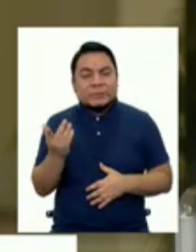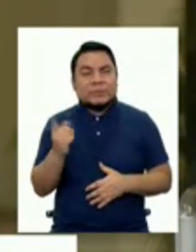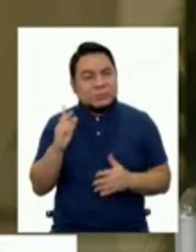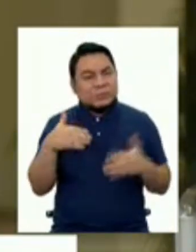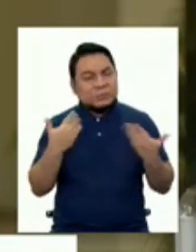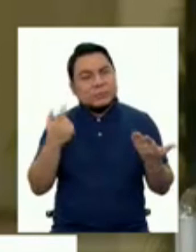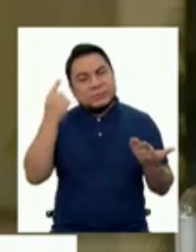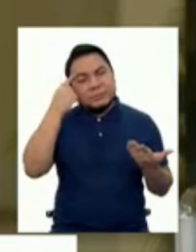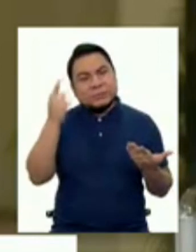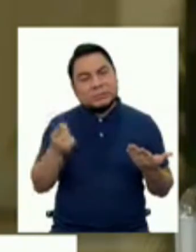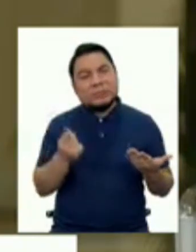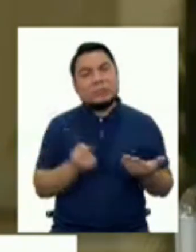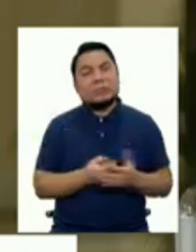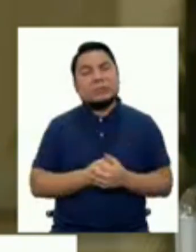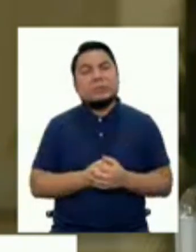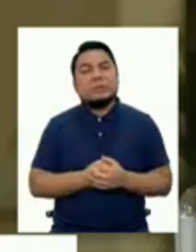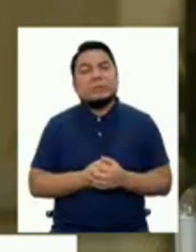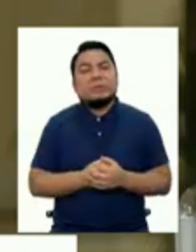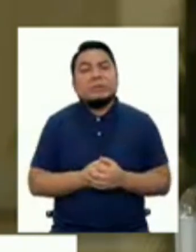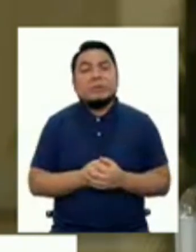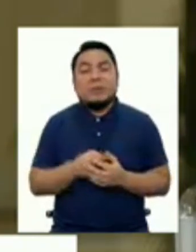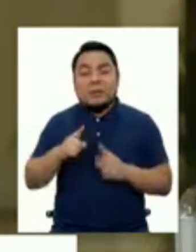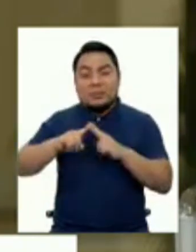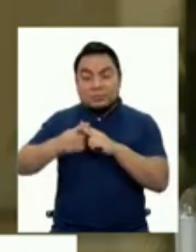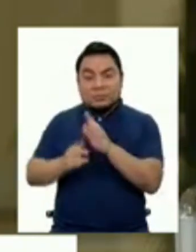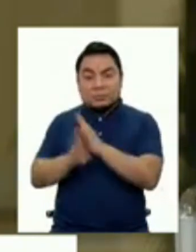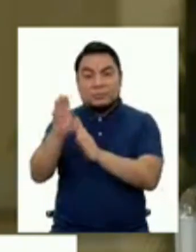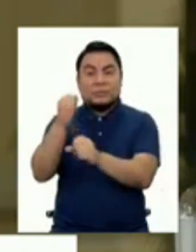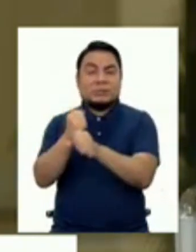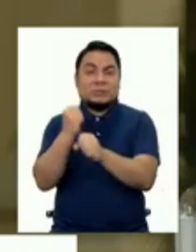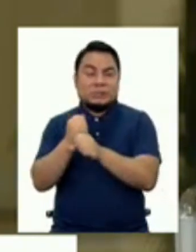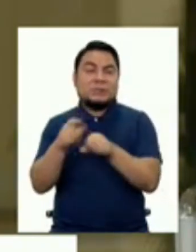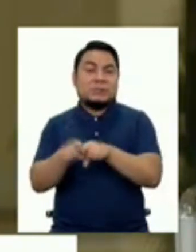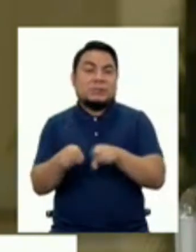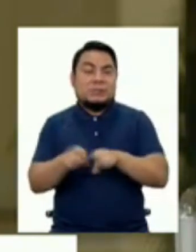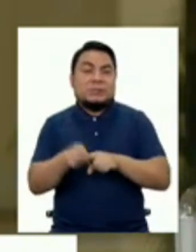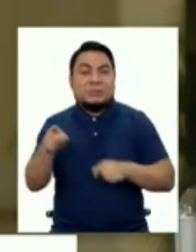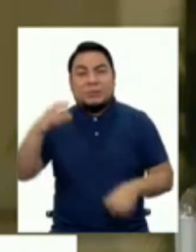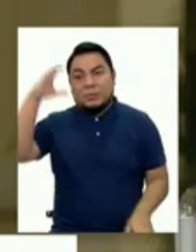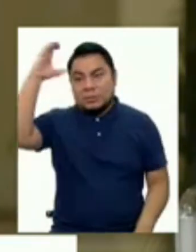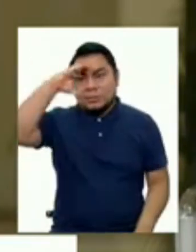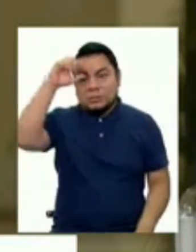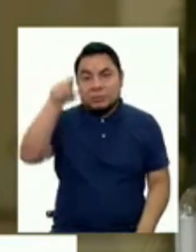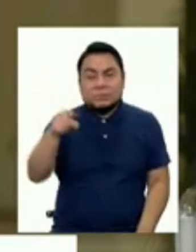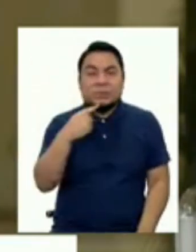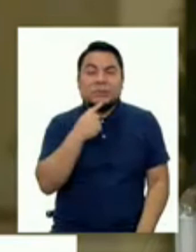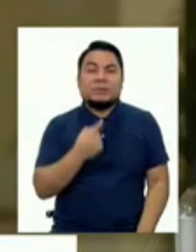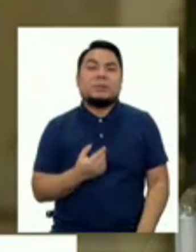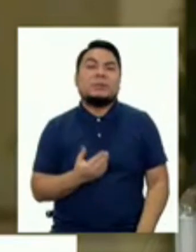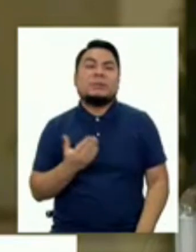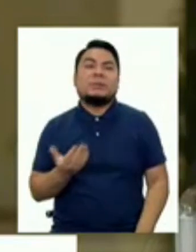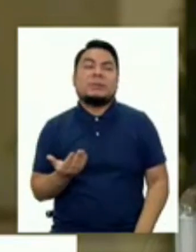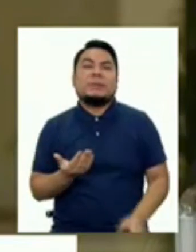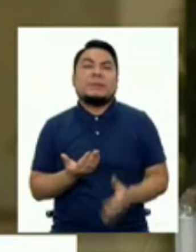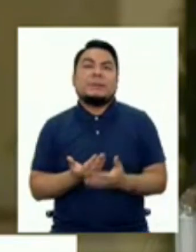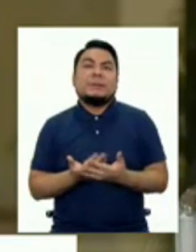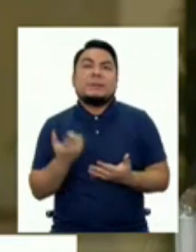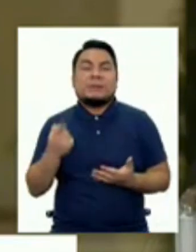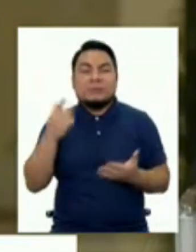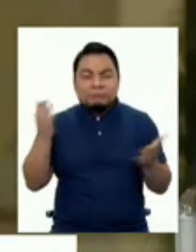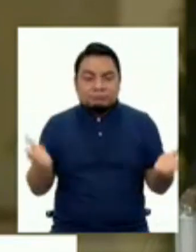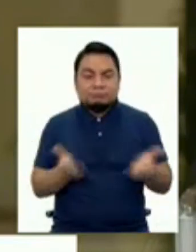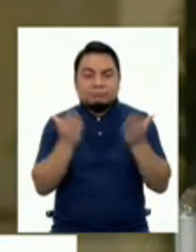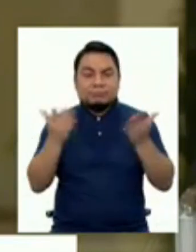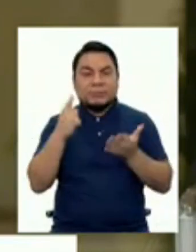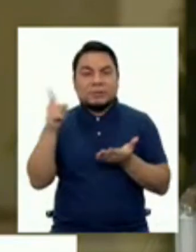podemos ver que la reactivación también sea con un concepto de fomentar